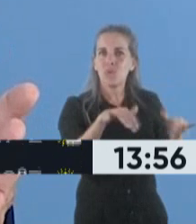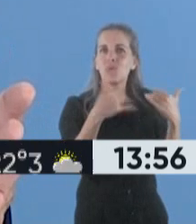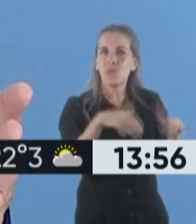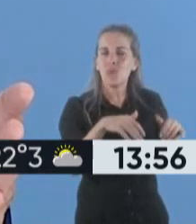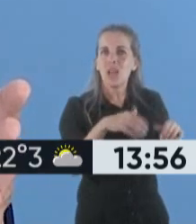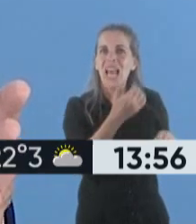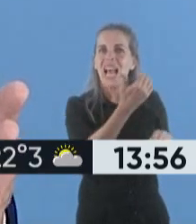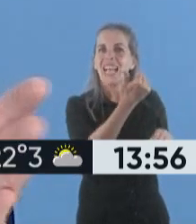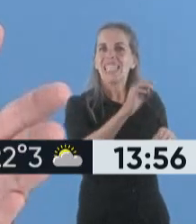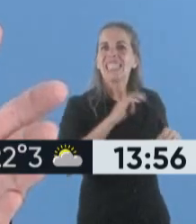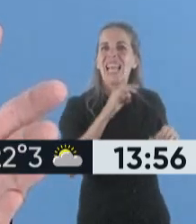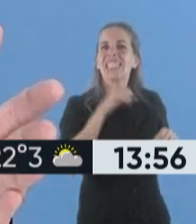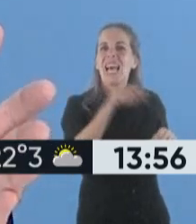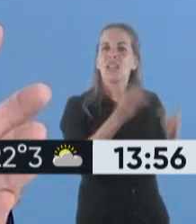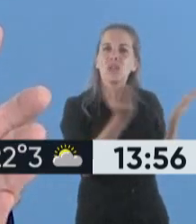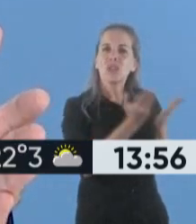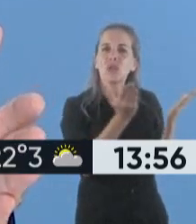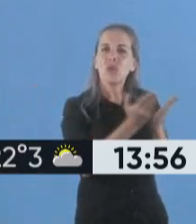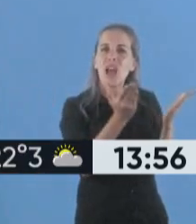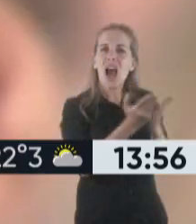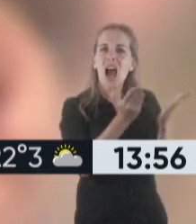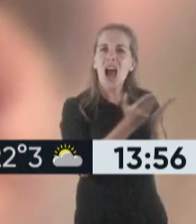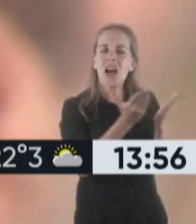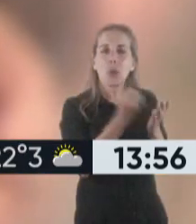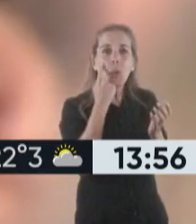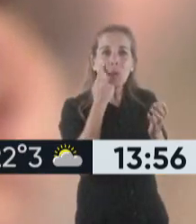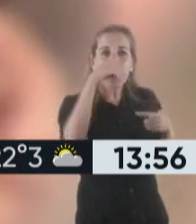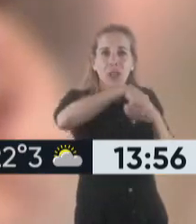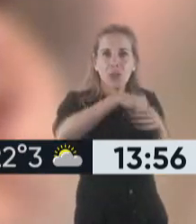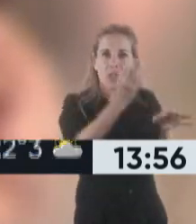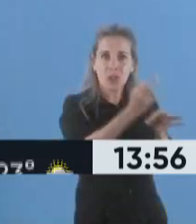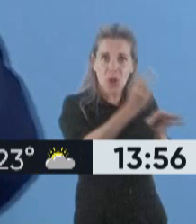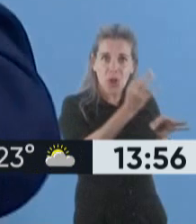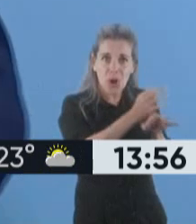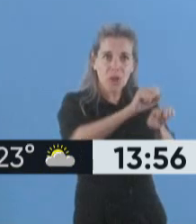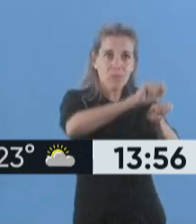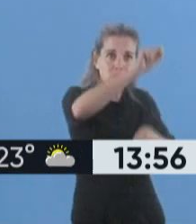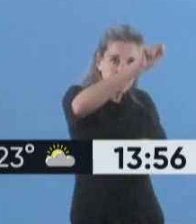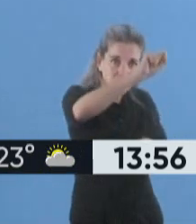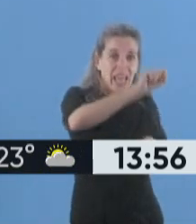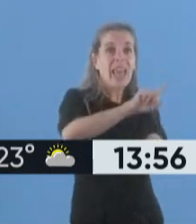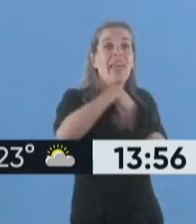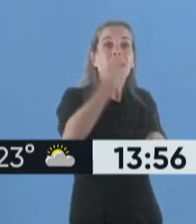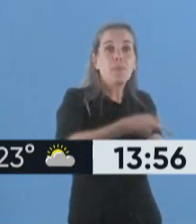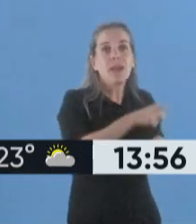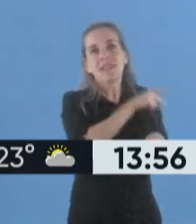Tenerlo 6 años estudiando, viviendo en el colegio, y después salir a la universidad y